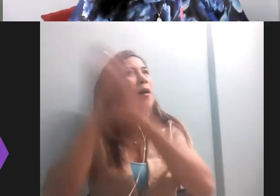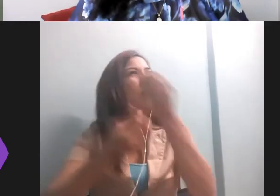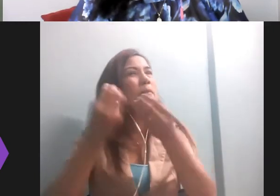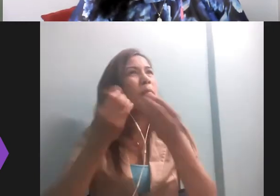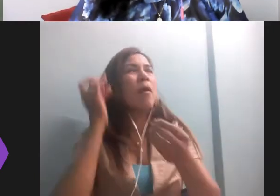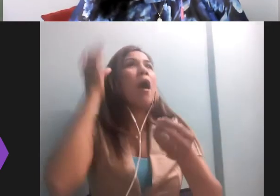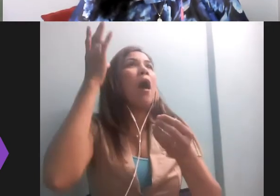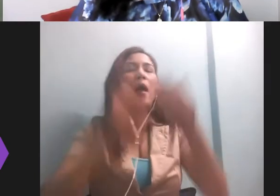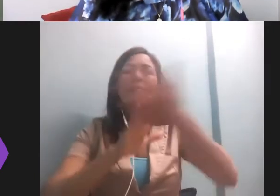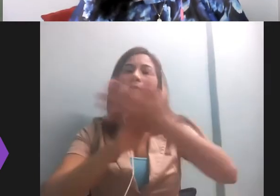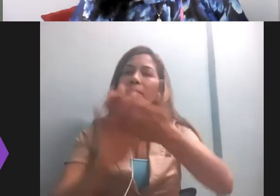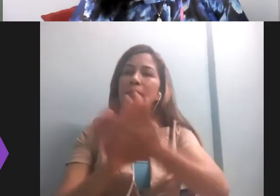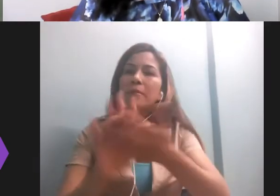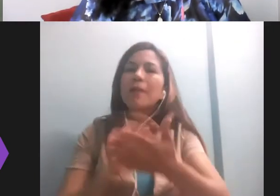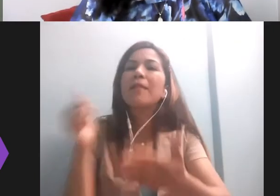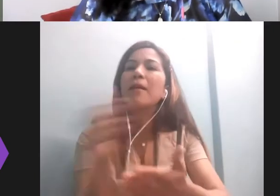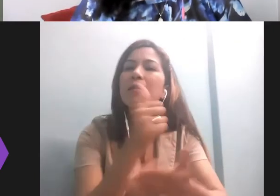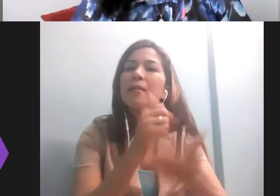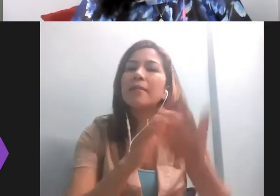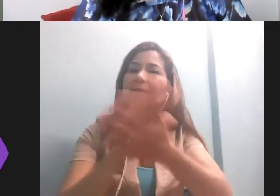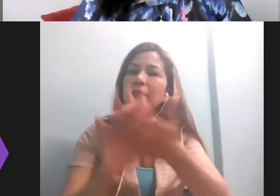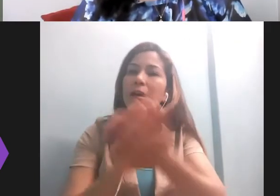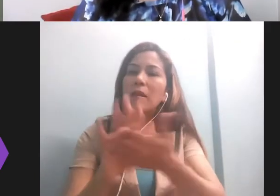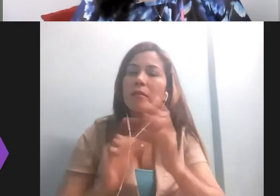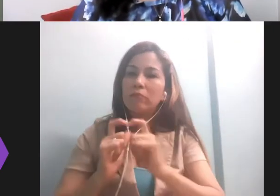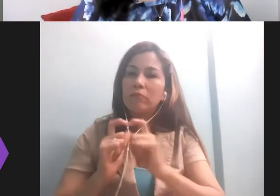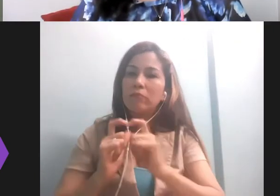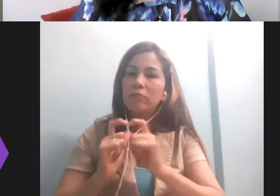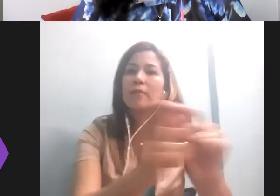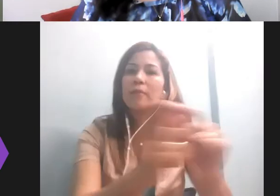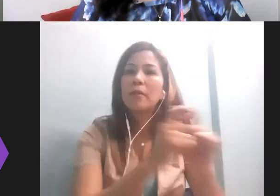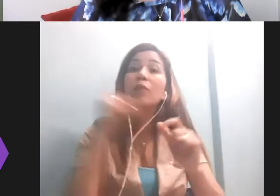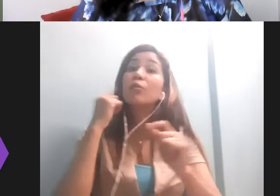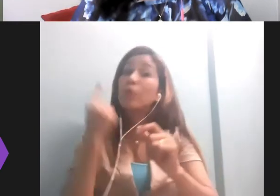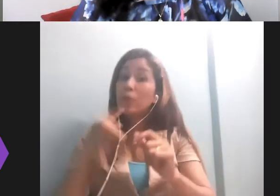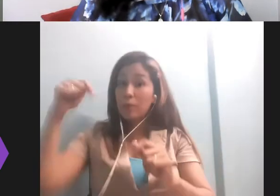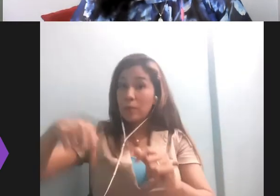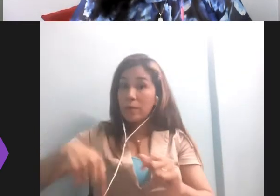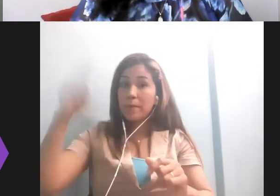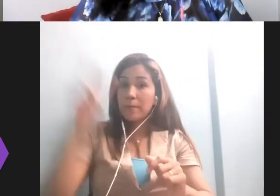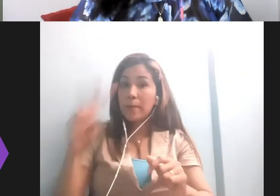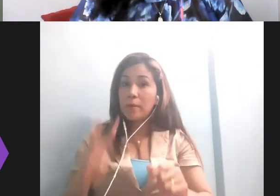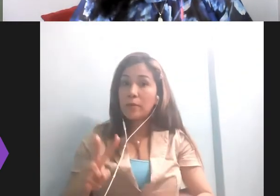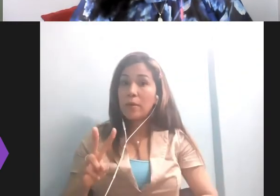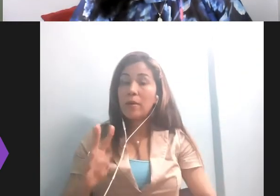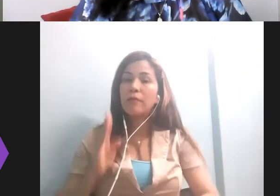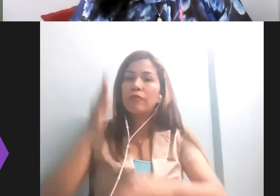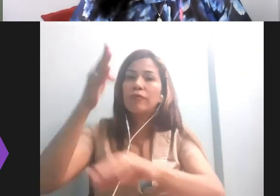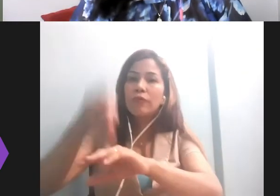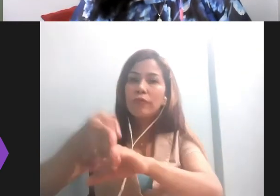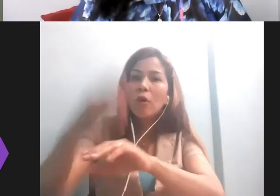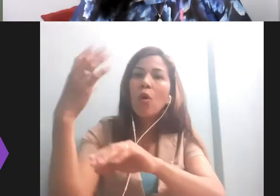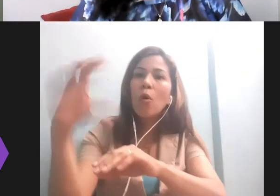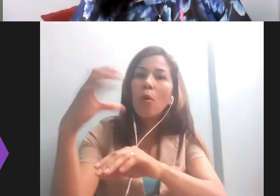por decirlo así, a crear señas. Entonces, un sordo que emigre desde aquí de Venezuela y vaya a Colombia, él va a encontrar